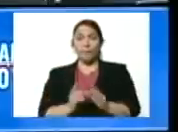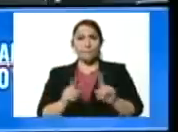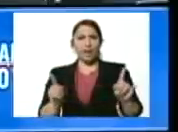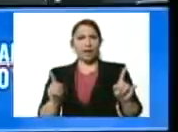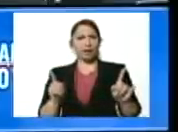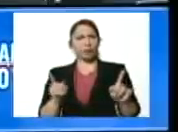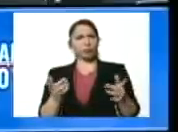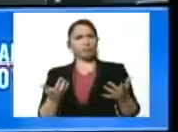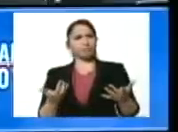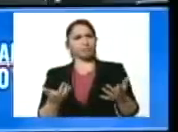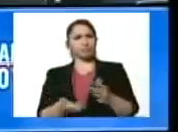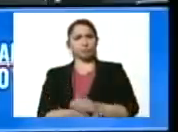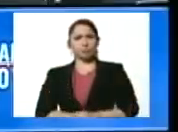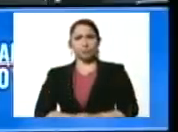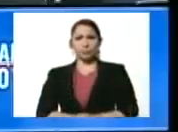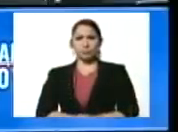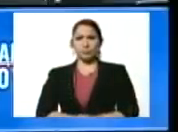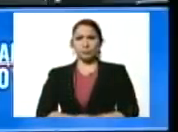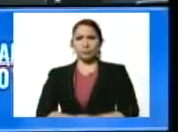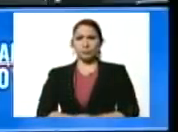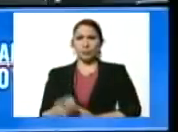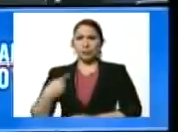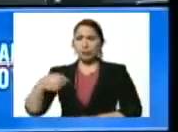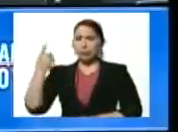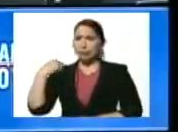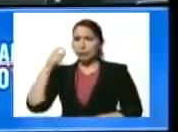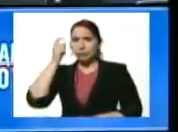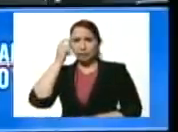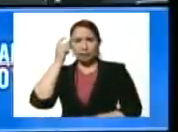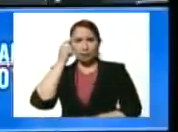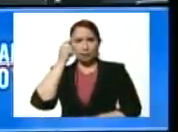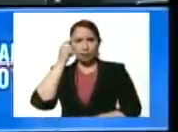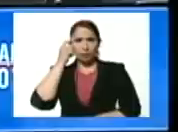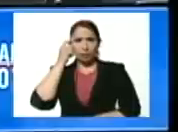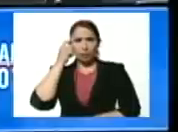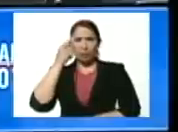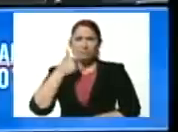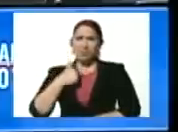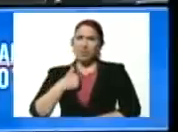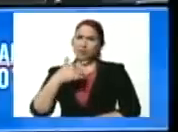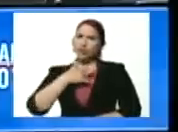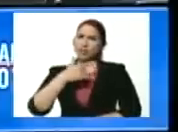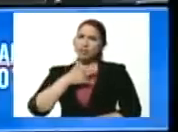repente, antes de ayer, me dijeron que se sentía muy mal.